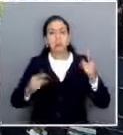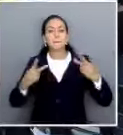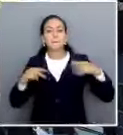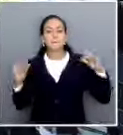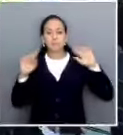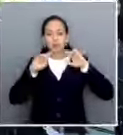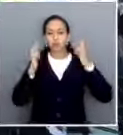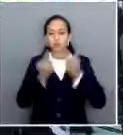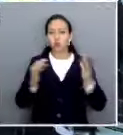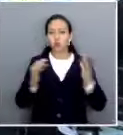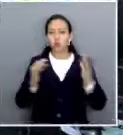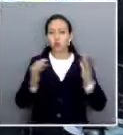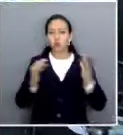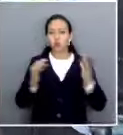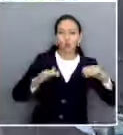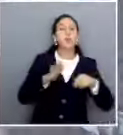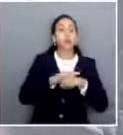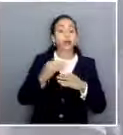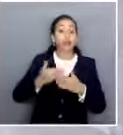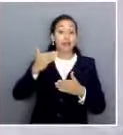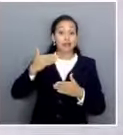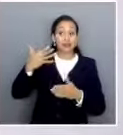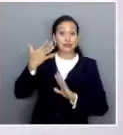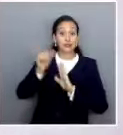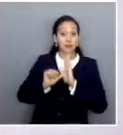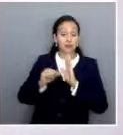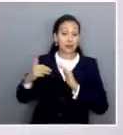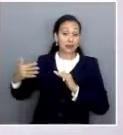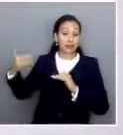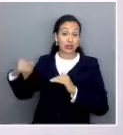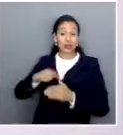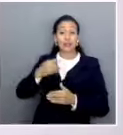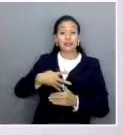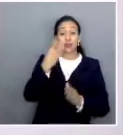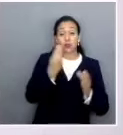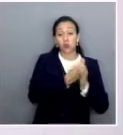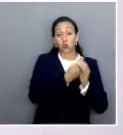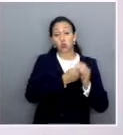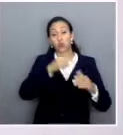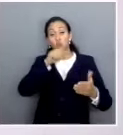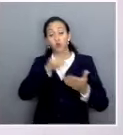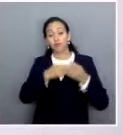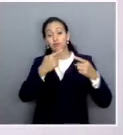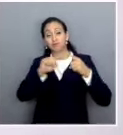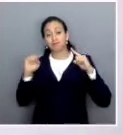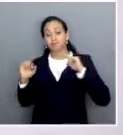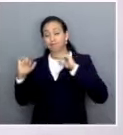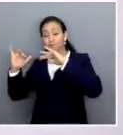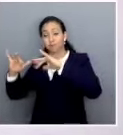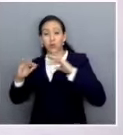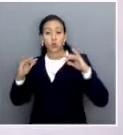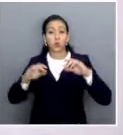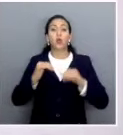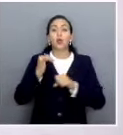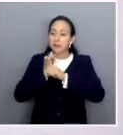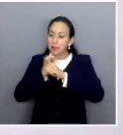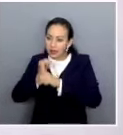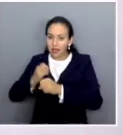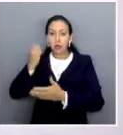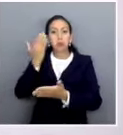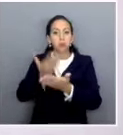territorio nacional por más de 5 meses. En 14 sesiones de cercanía se reunió información y propuestas concretas que